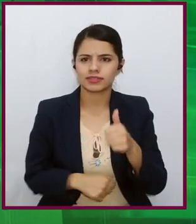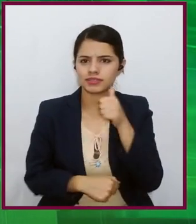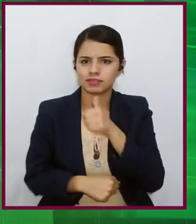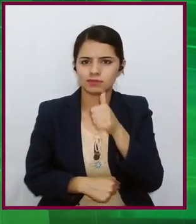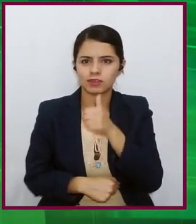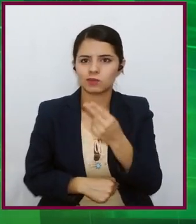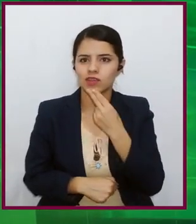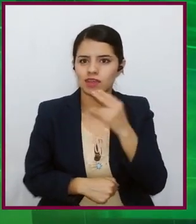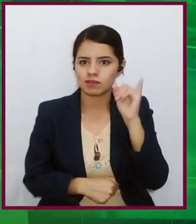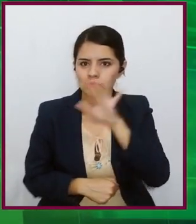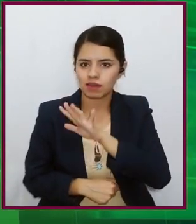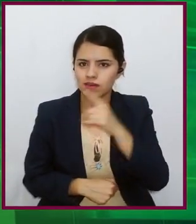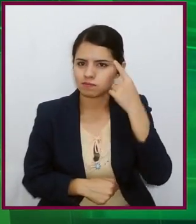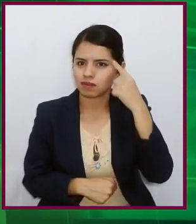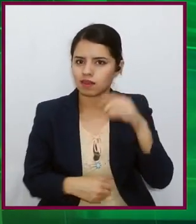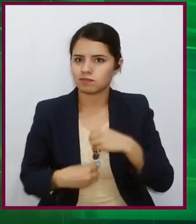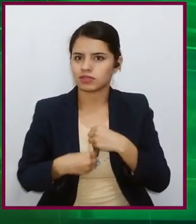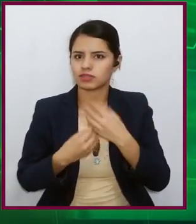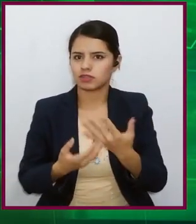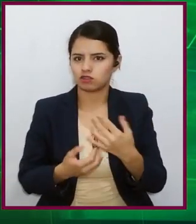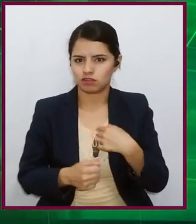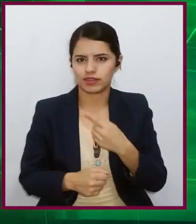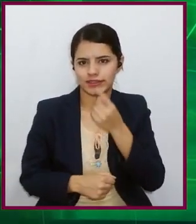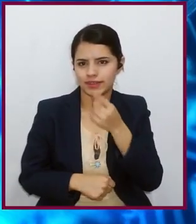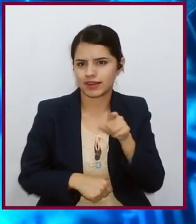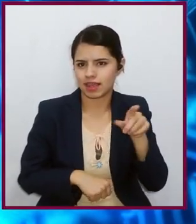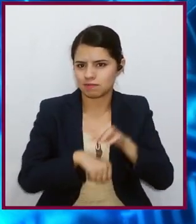sobre los orígenes de las infografías? Va.